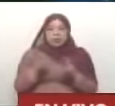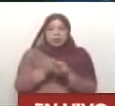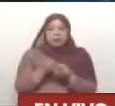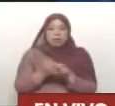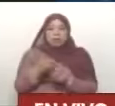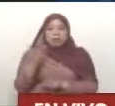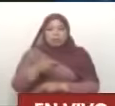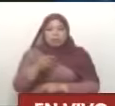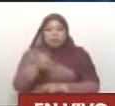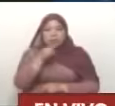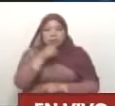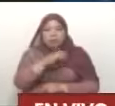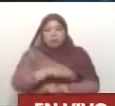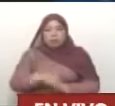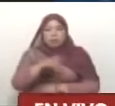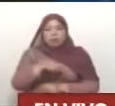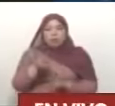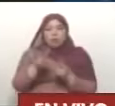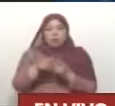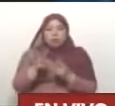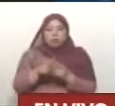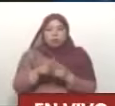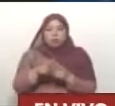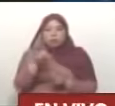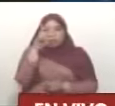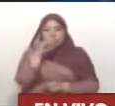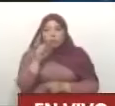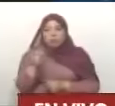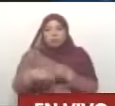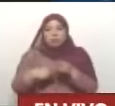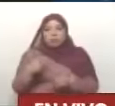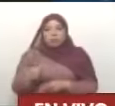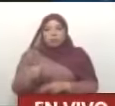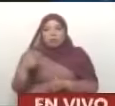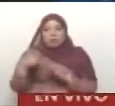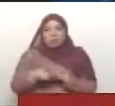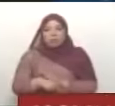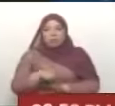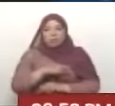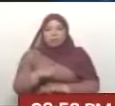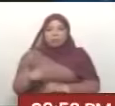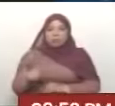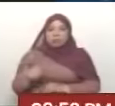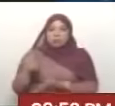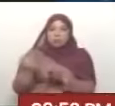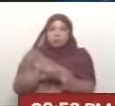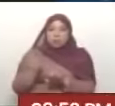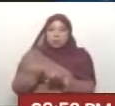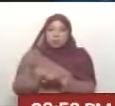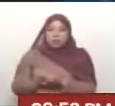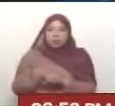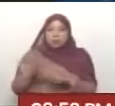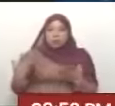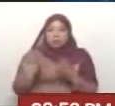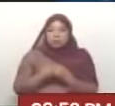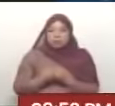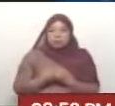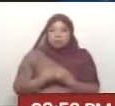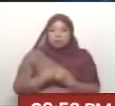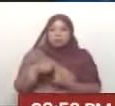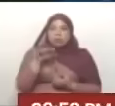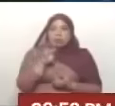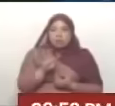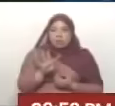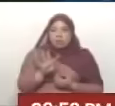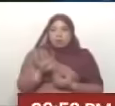es importante señalarlo, que lo conozcan, desde hace un año viene la reflexión profunda. Incluso el año pasado usted acuñó el